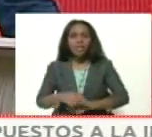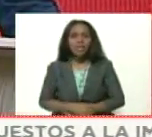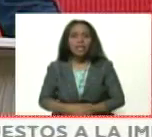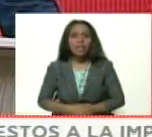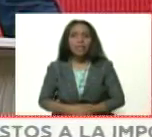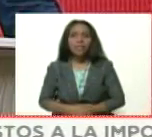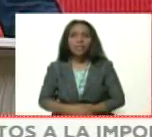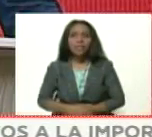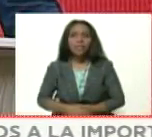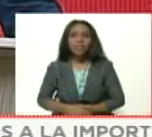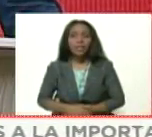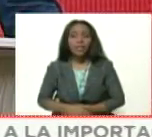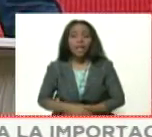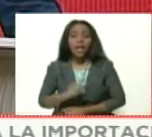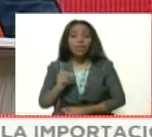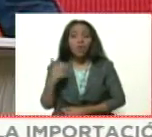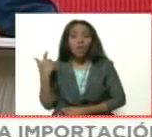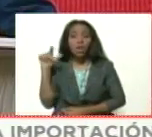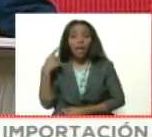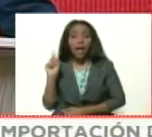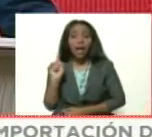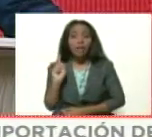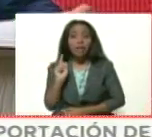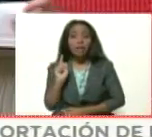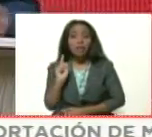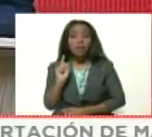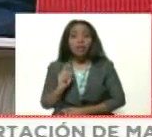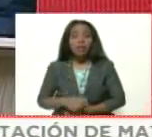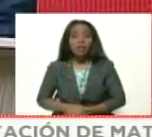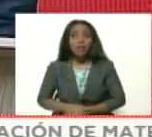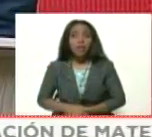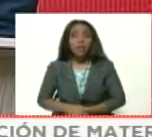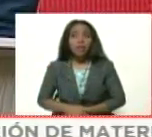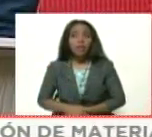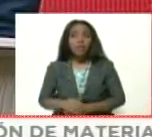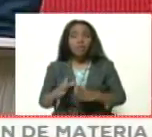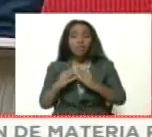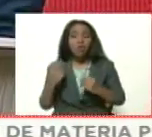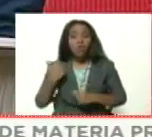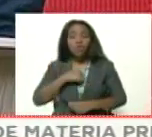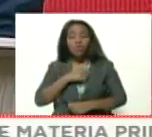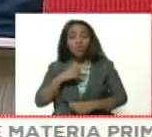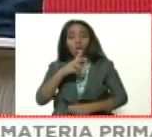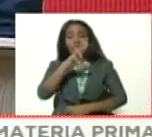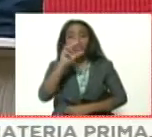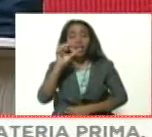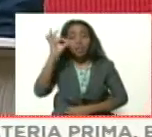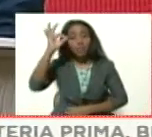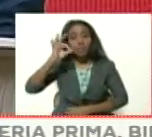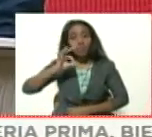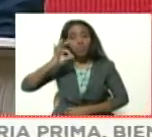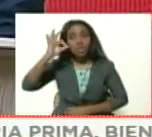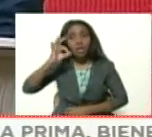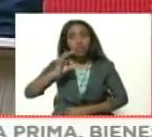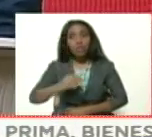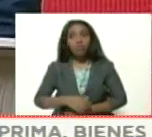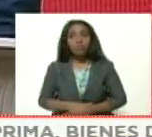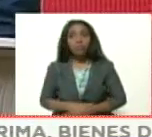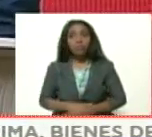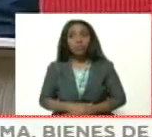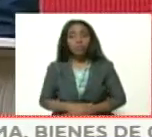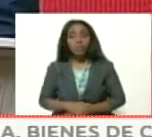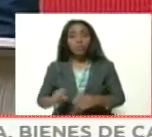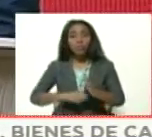únicas armas con las que cuentan. Sabemos que esto es cerca del 30% del